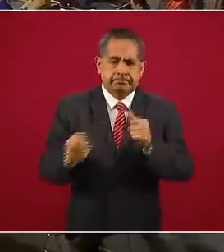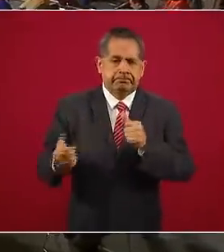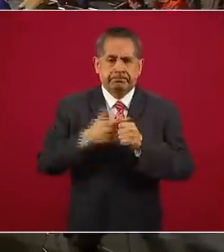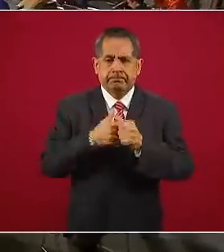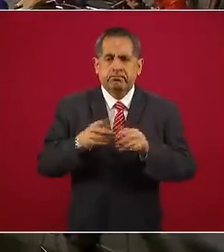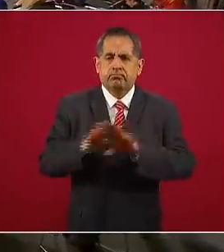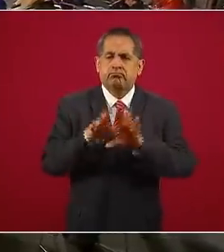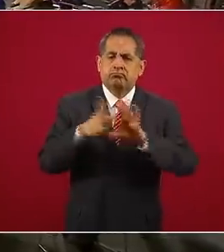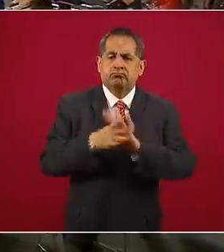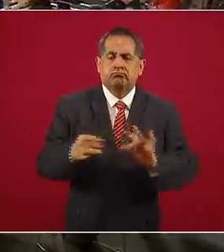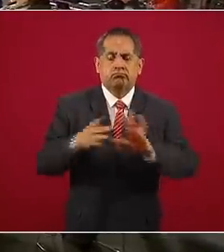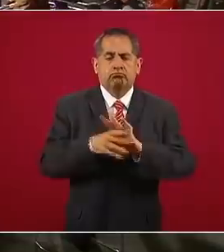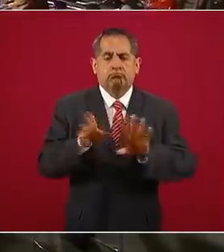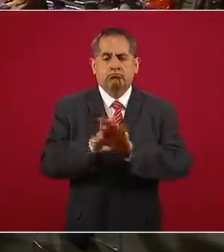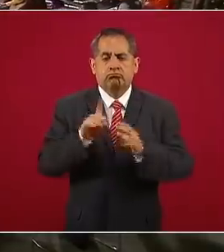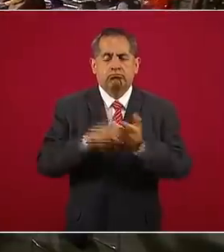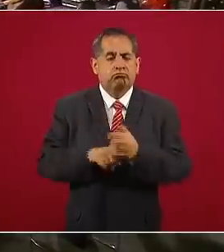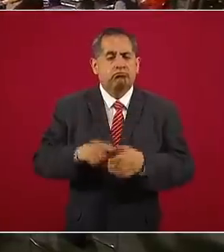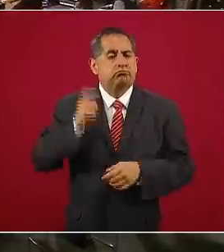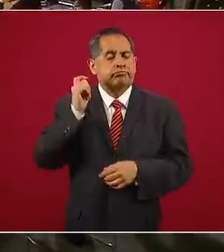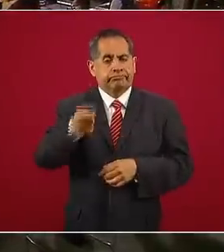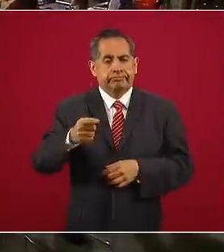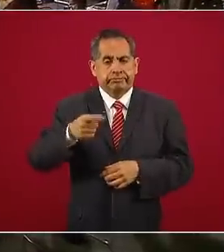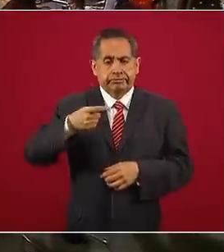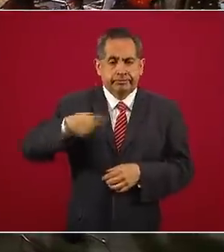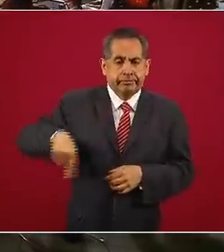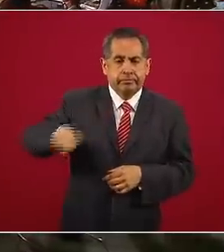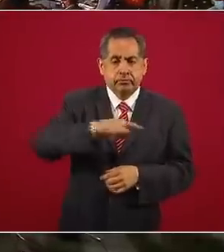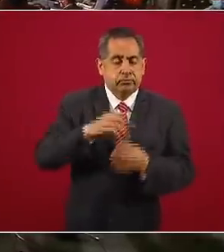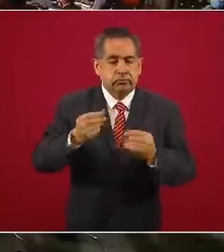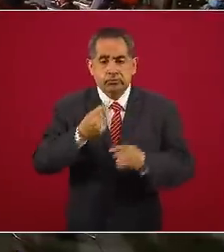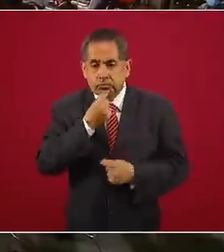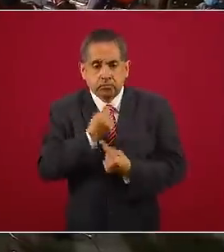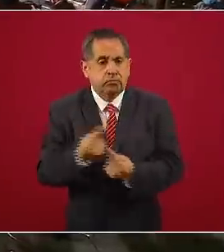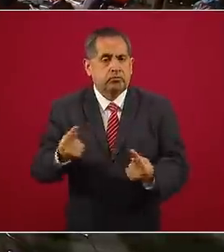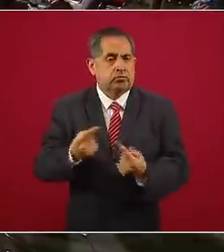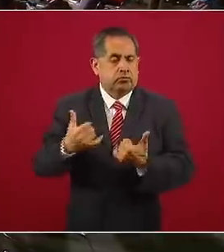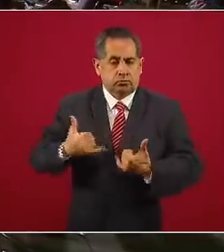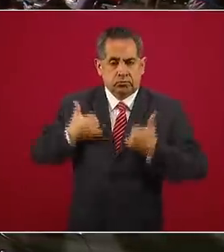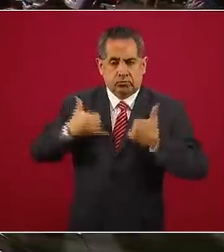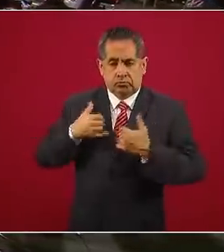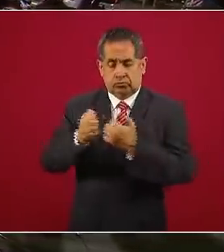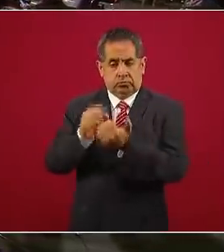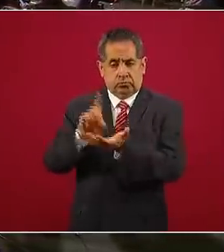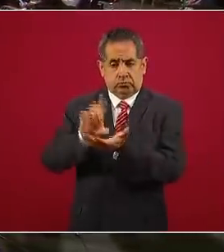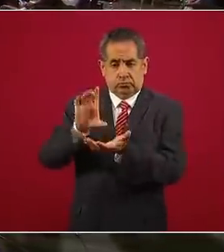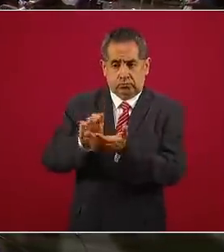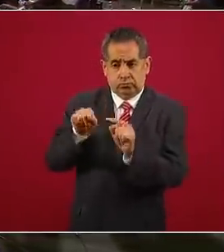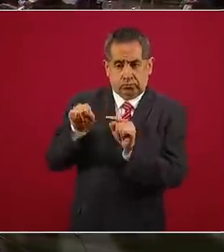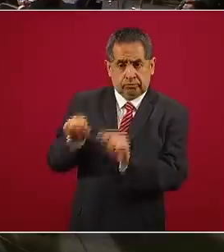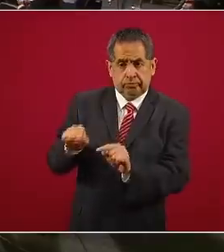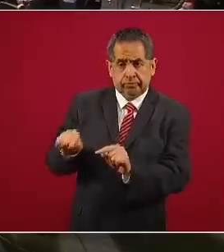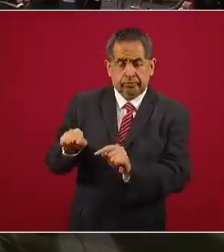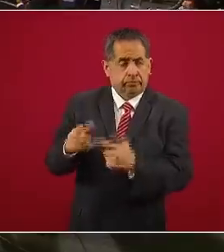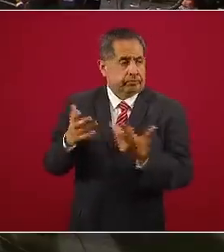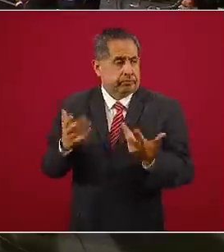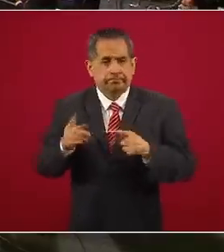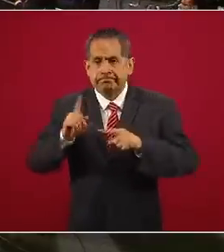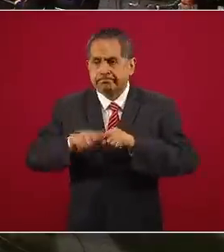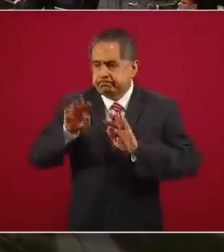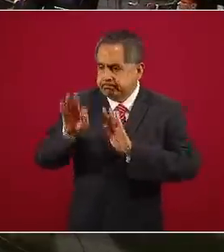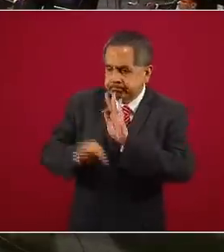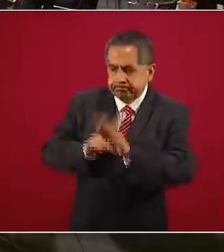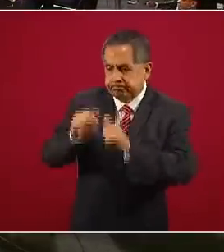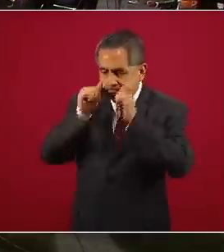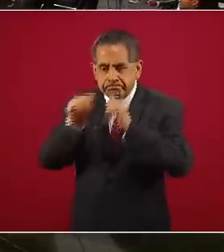con ante el panorama de que muchos niños muchos jóvenes con discapacidad iban a quedar sin un tratamiento